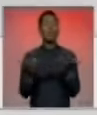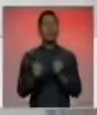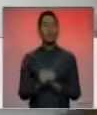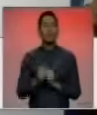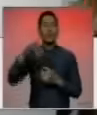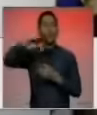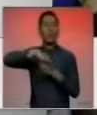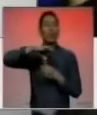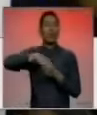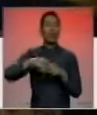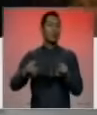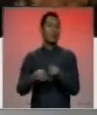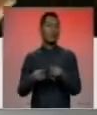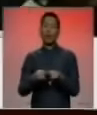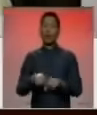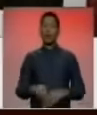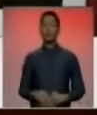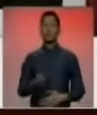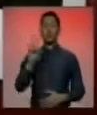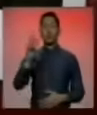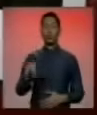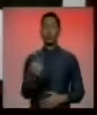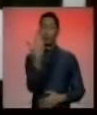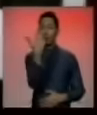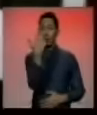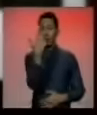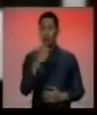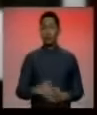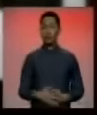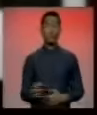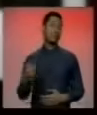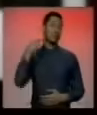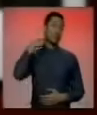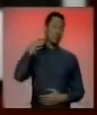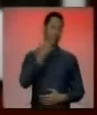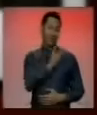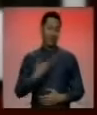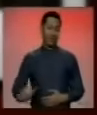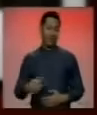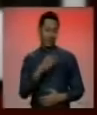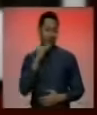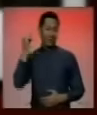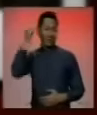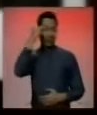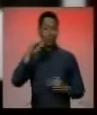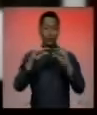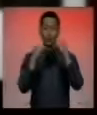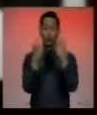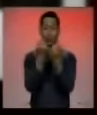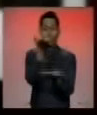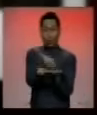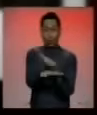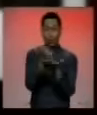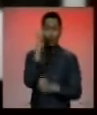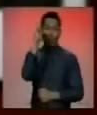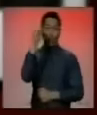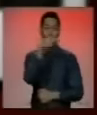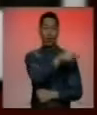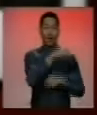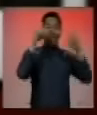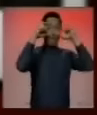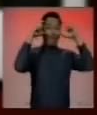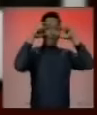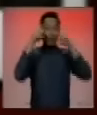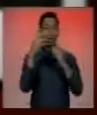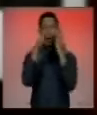electoral. En 2013, luego de la derrota frente a Rafael Correa, el grupo económico que lidera Lasso devolvió